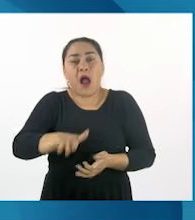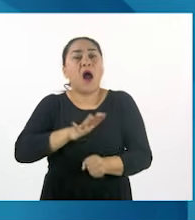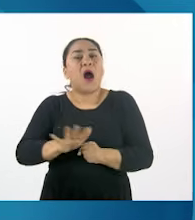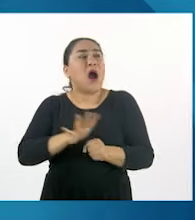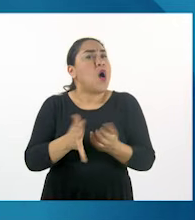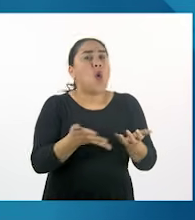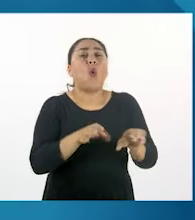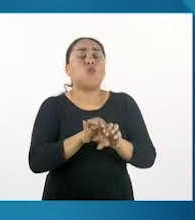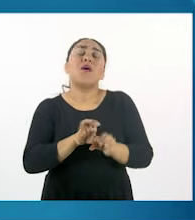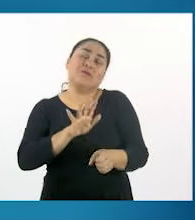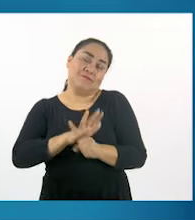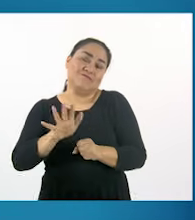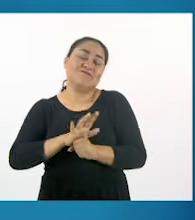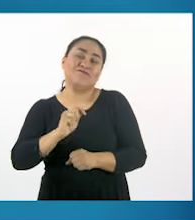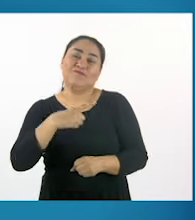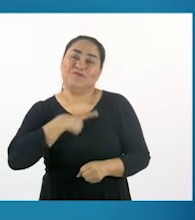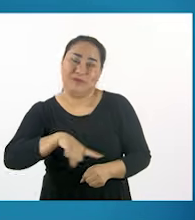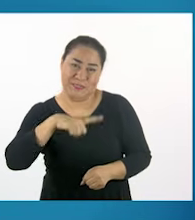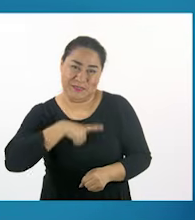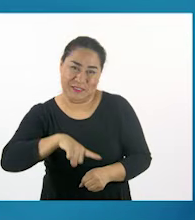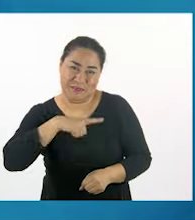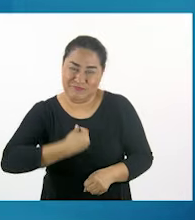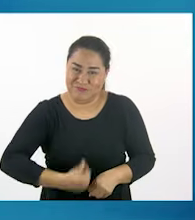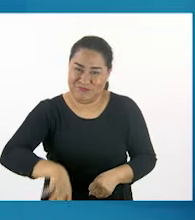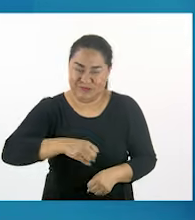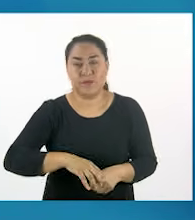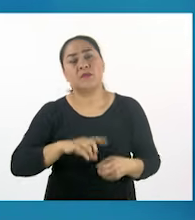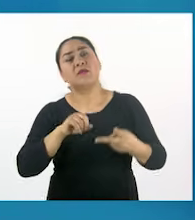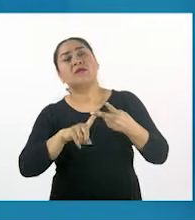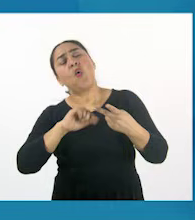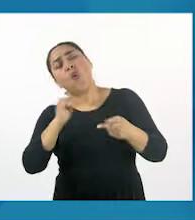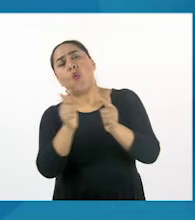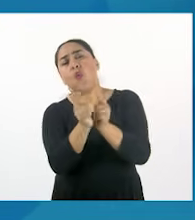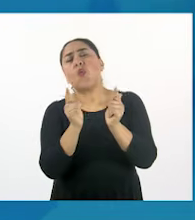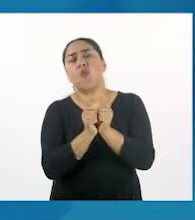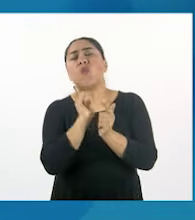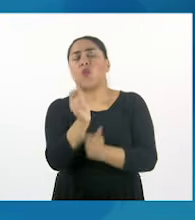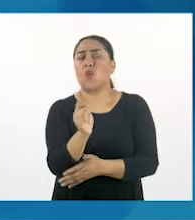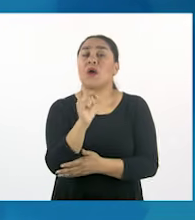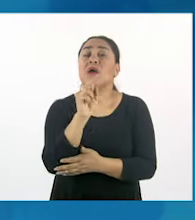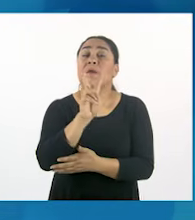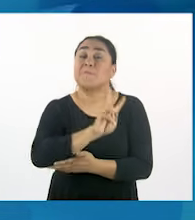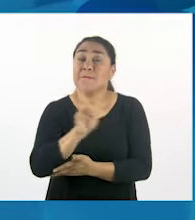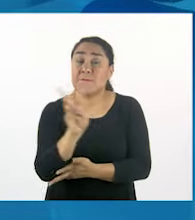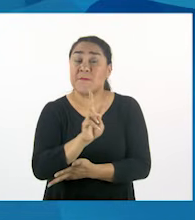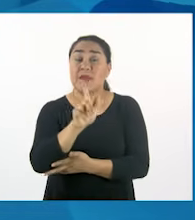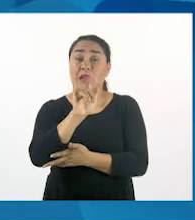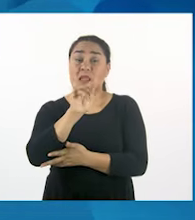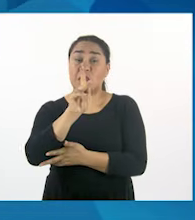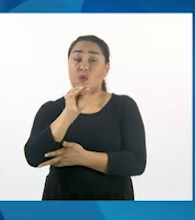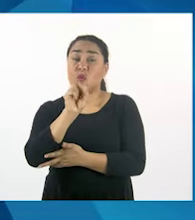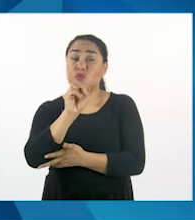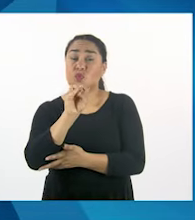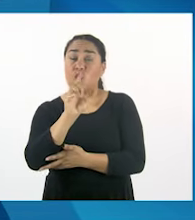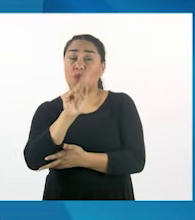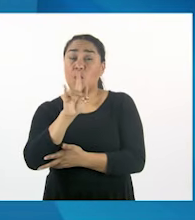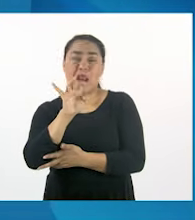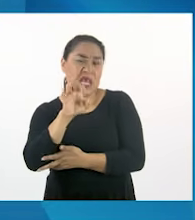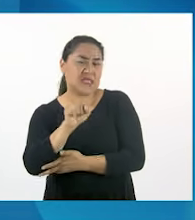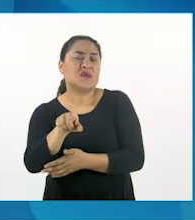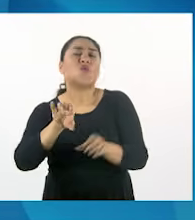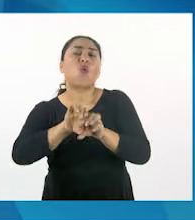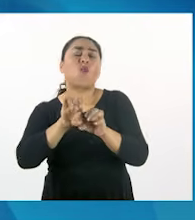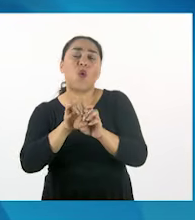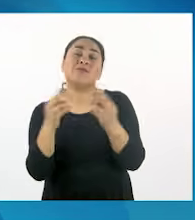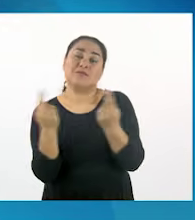El otro grupo se llama vitaminas liposolubles y se disuelven en